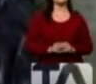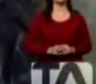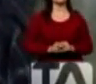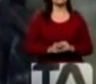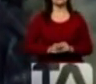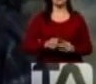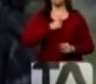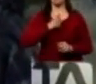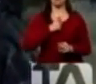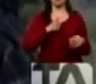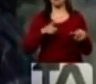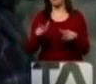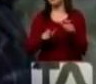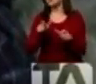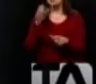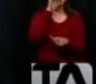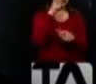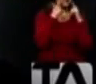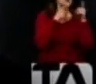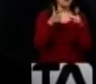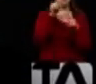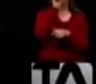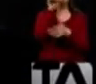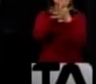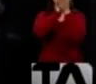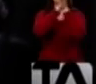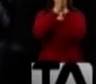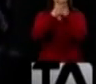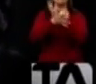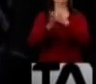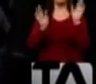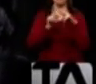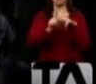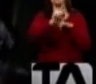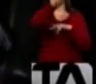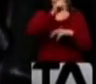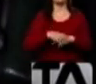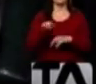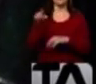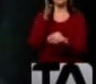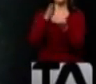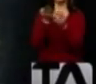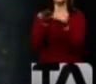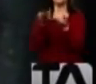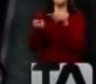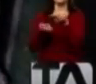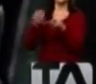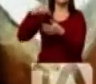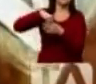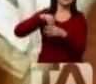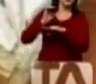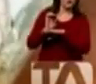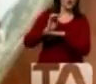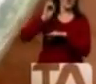detener a los propietarios o cuidadores de la droga. Se desconoce si este alcaloide tenía como destino las ciudades de